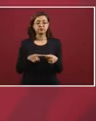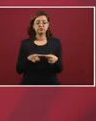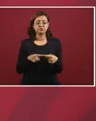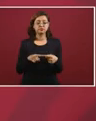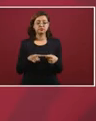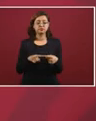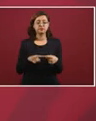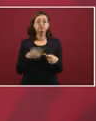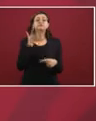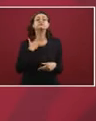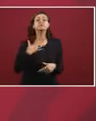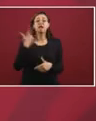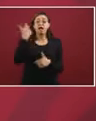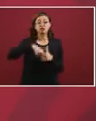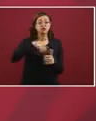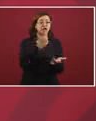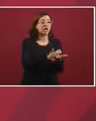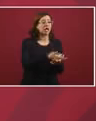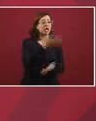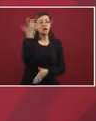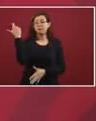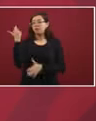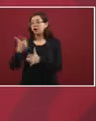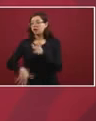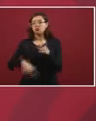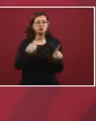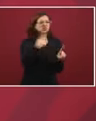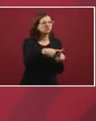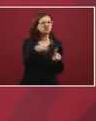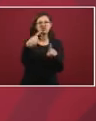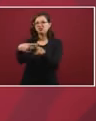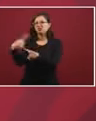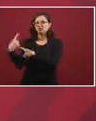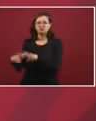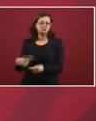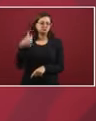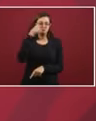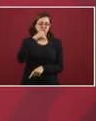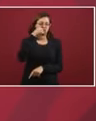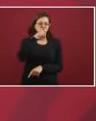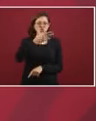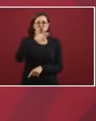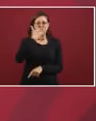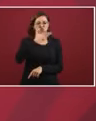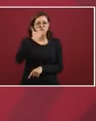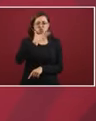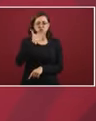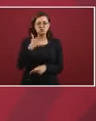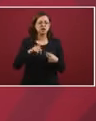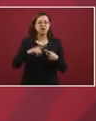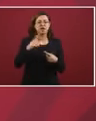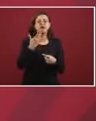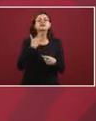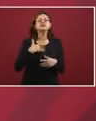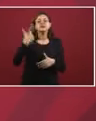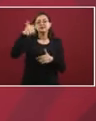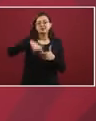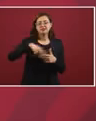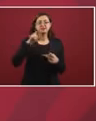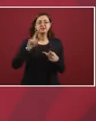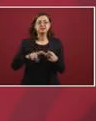el quién es quién en los precios, como siempre, de los combustibles, de las gasolinas, del gas.